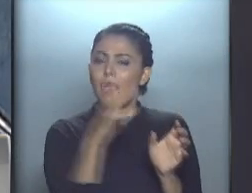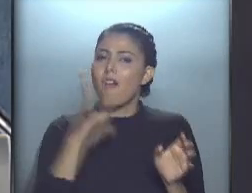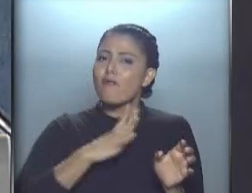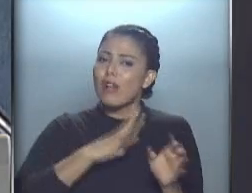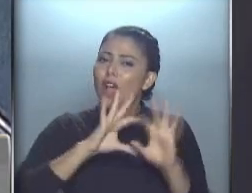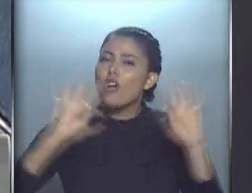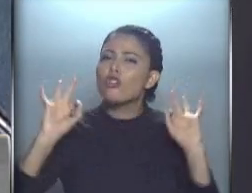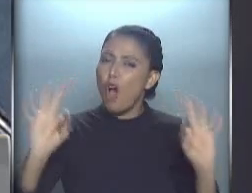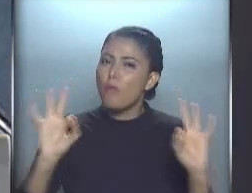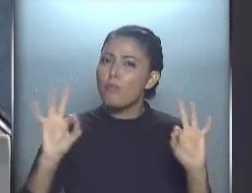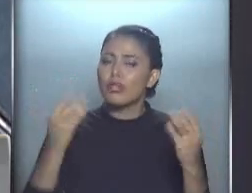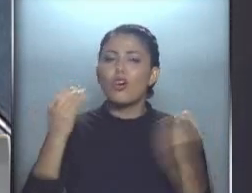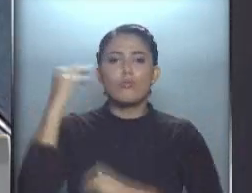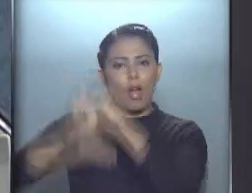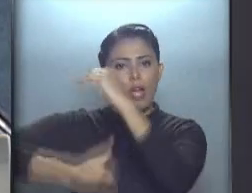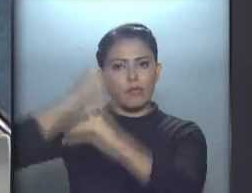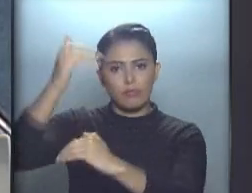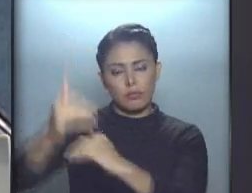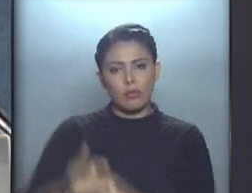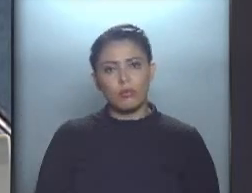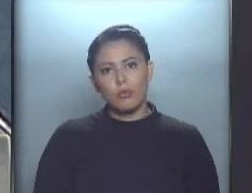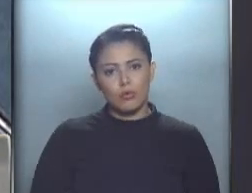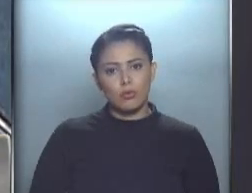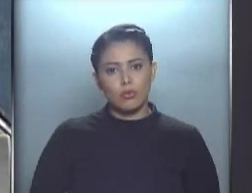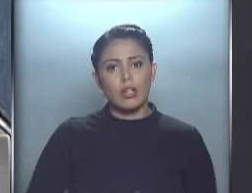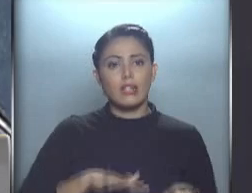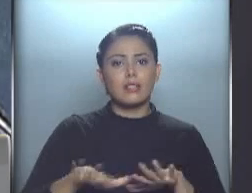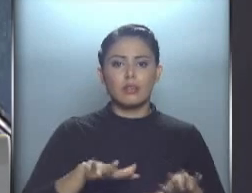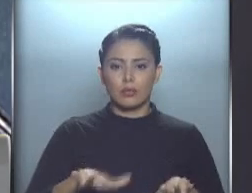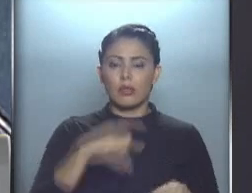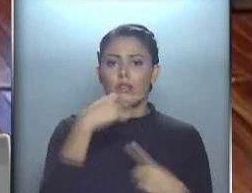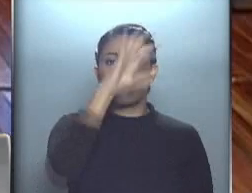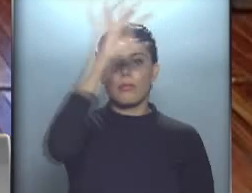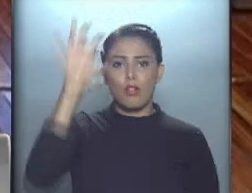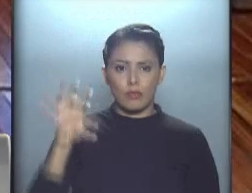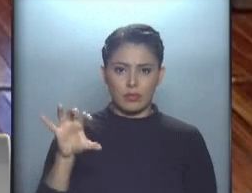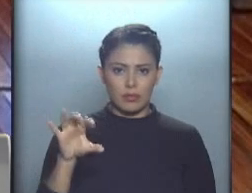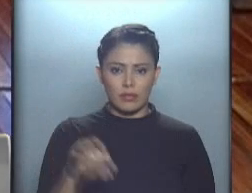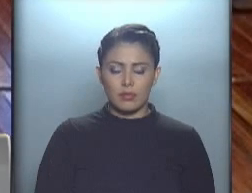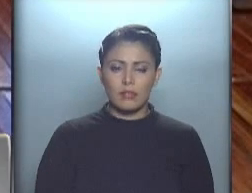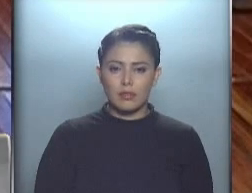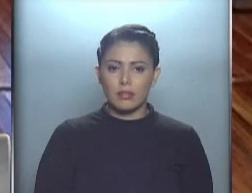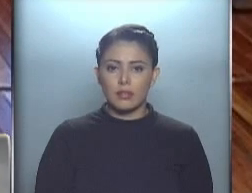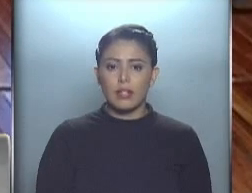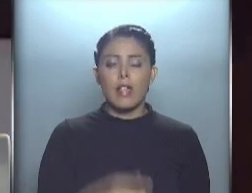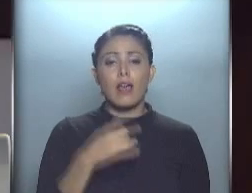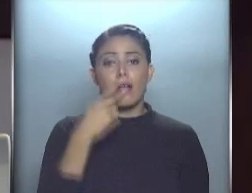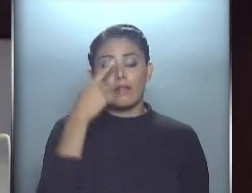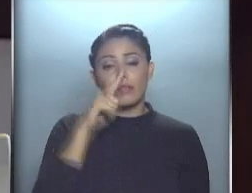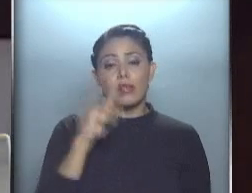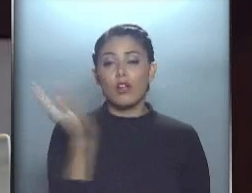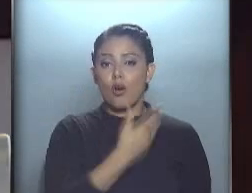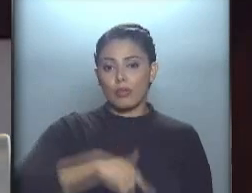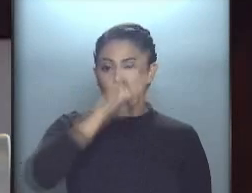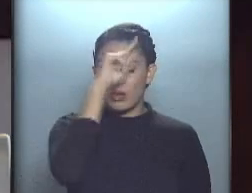totalidad de la evolución de las cuentas Fiscales de las provincias argentinas En definitiva creo que el estado